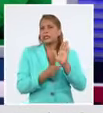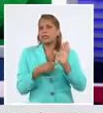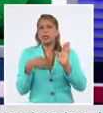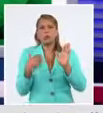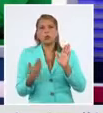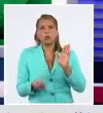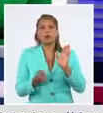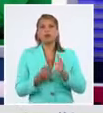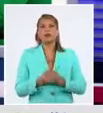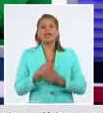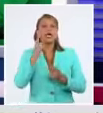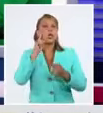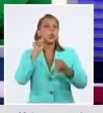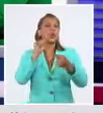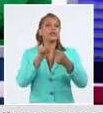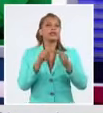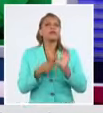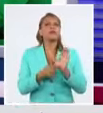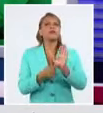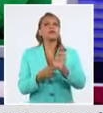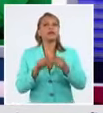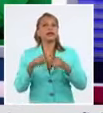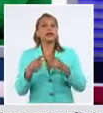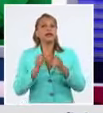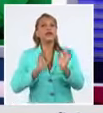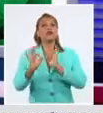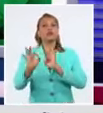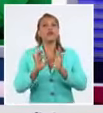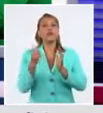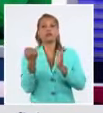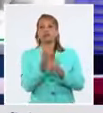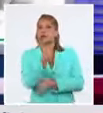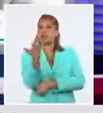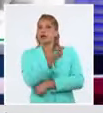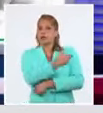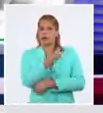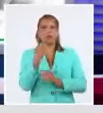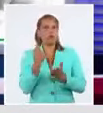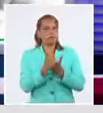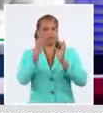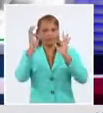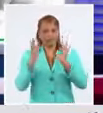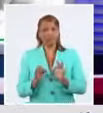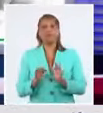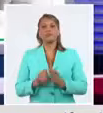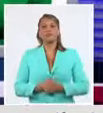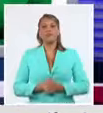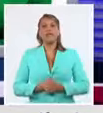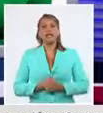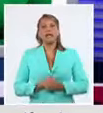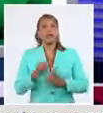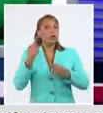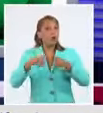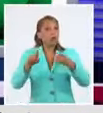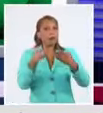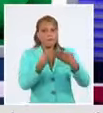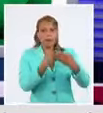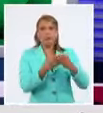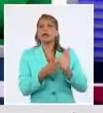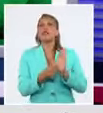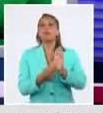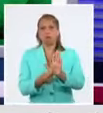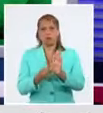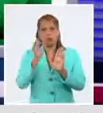tiene como objetivo demostrar la seguridad de la vacuna, que ya de hecho lo ha demostrado en los otros ensayos, que no es más